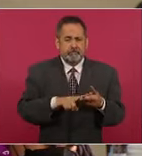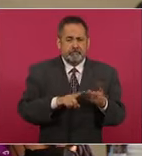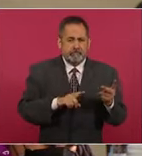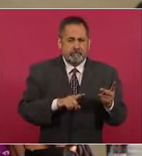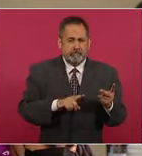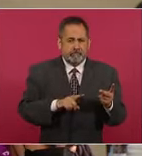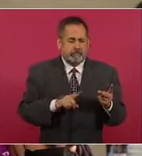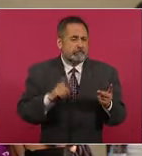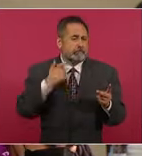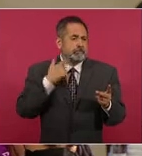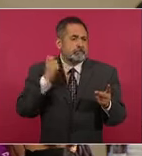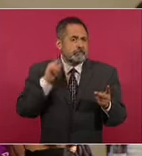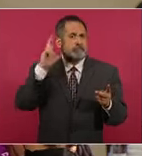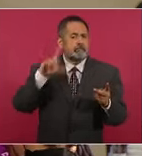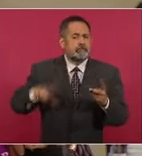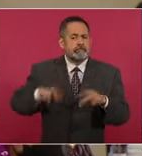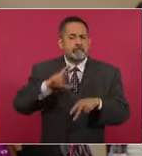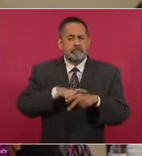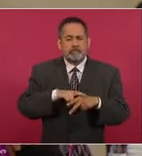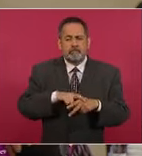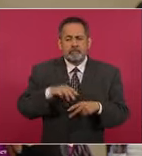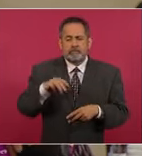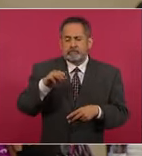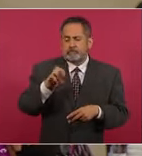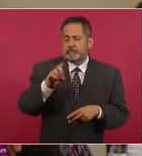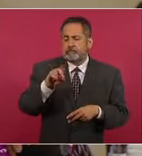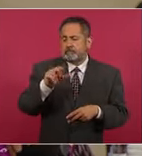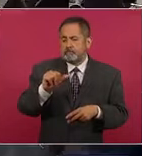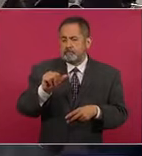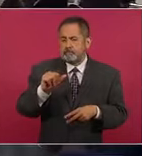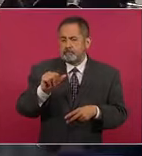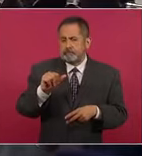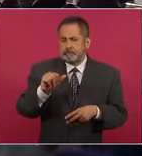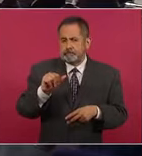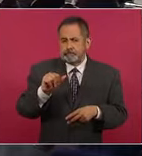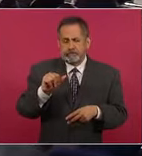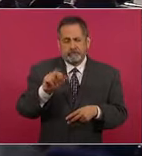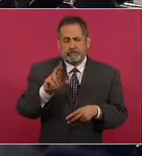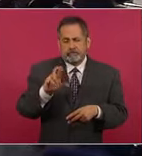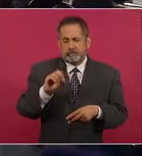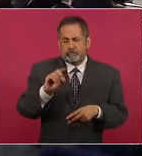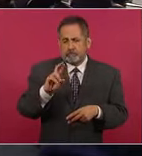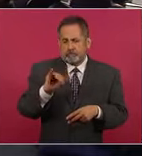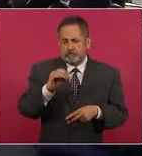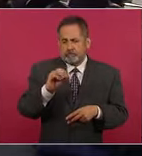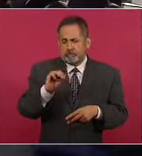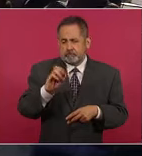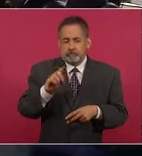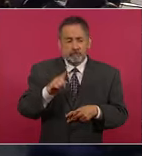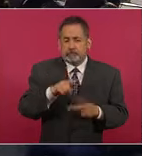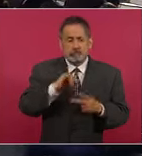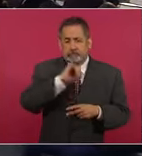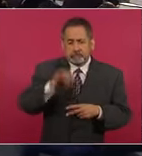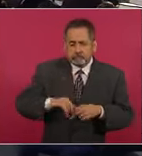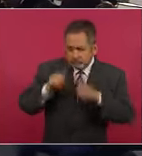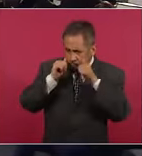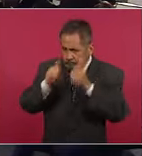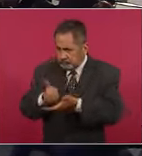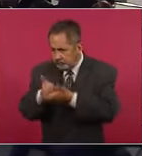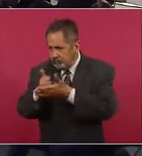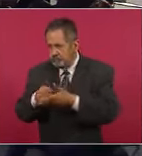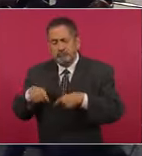el entonces gobernador Medina, Rodrigo Medina, y que nunca llegó esta